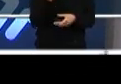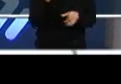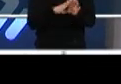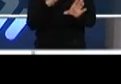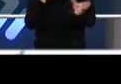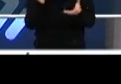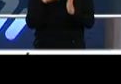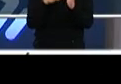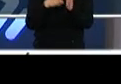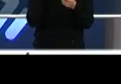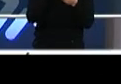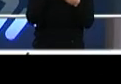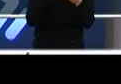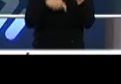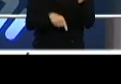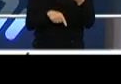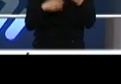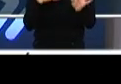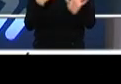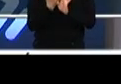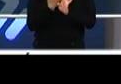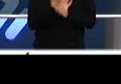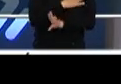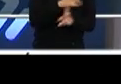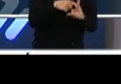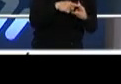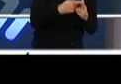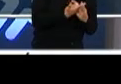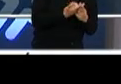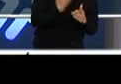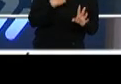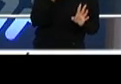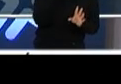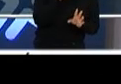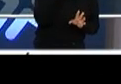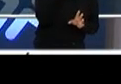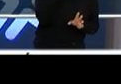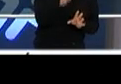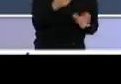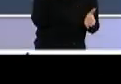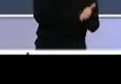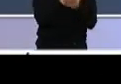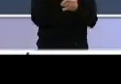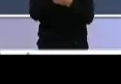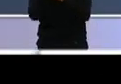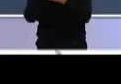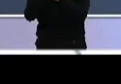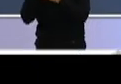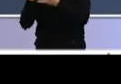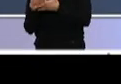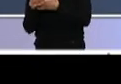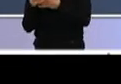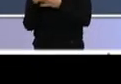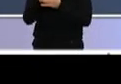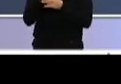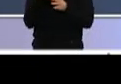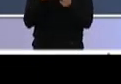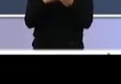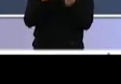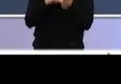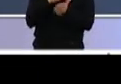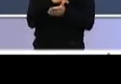los criterios. Al principio se comenzaron a pilotear, pero, y bueno, eso sigue